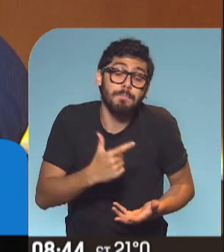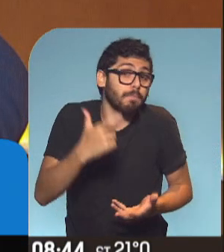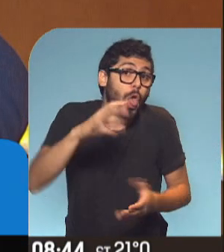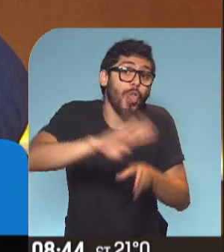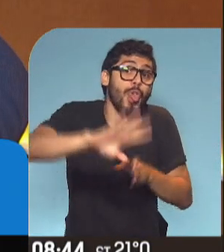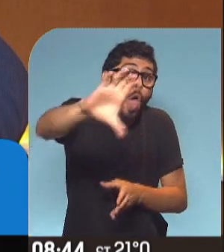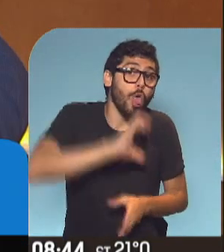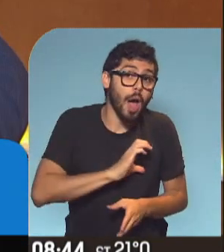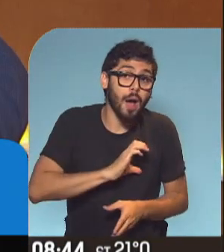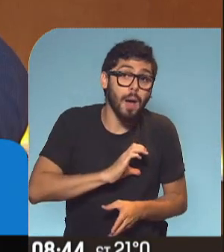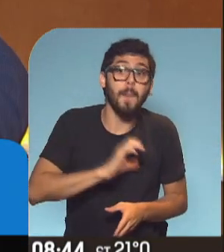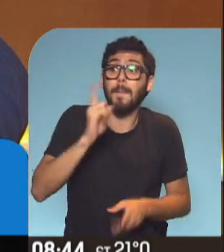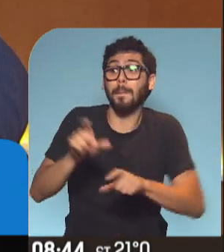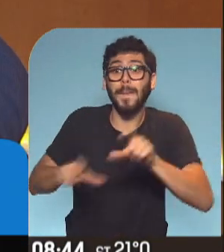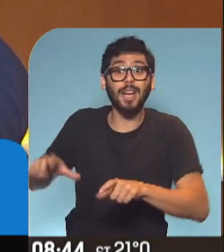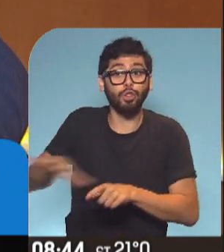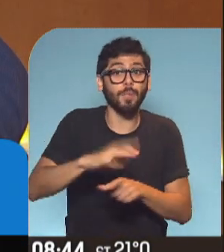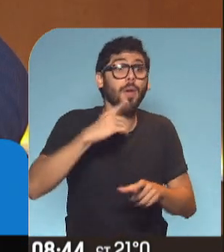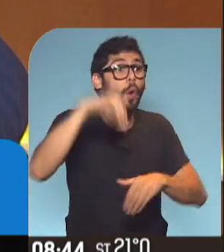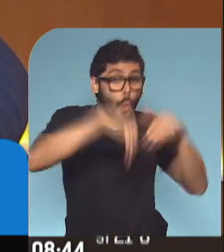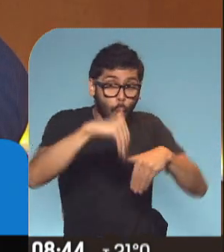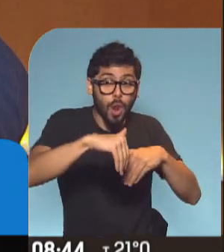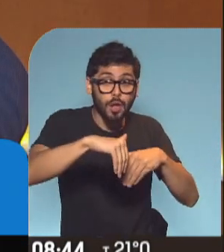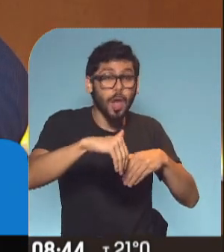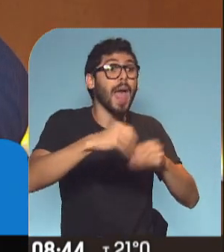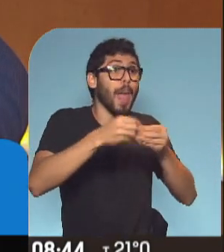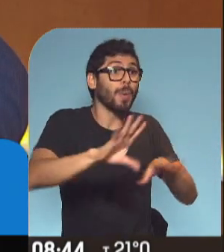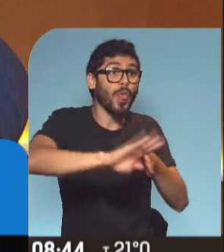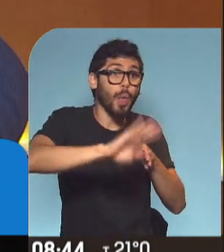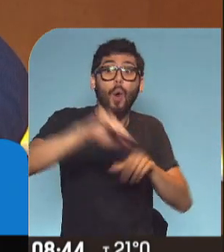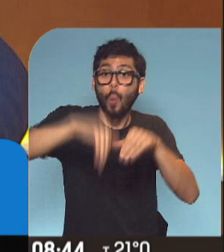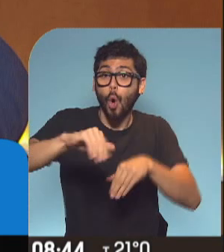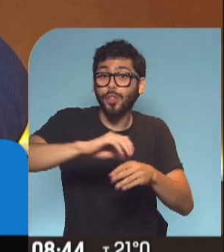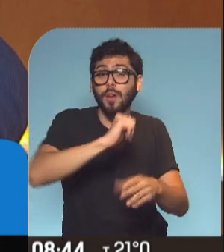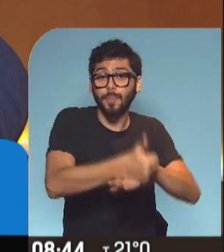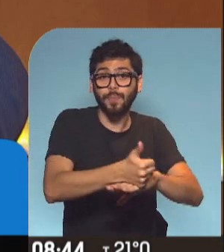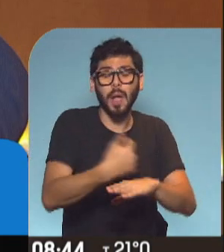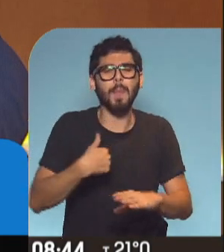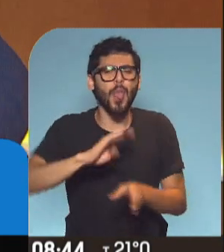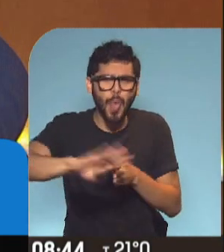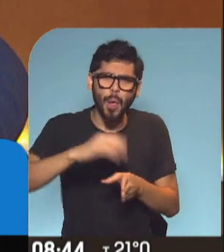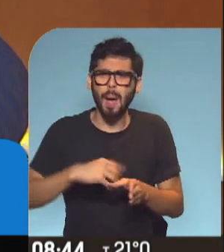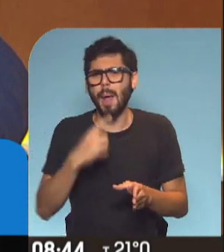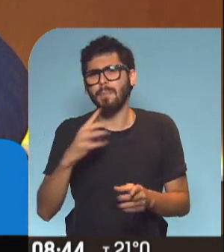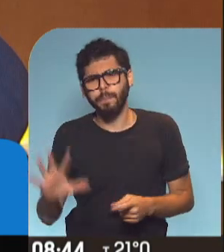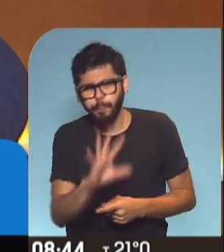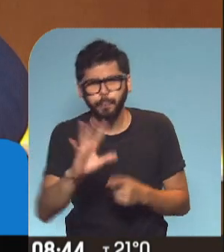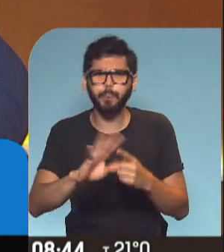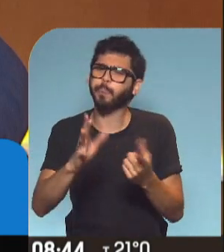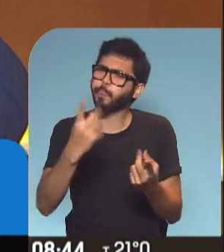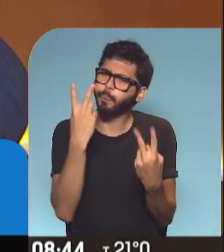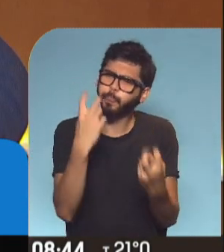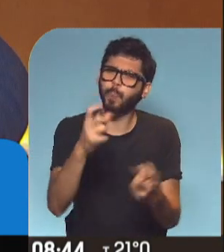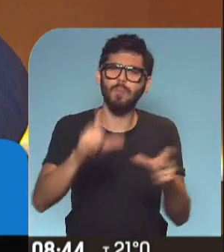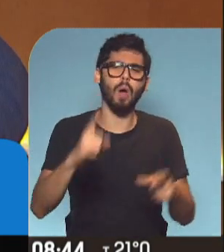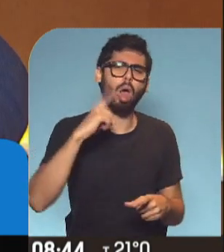elección de medio término fue avalado por la gente cuando ya había iniciado ese proceso endeudamiento a mí la deuda me apareció creo que hay que investigarla creo que hay mucha gente que se